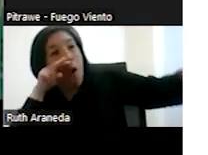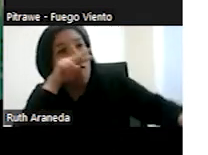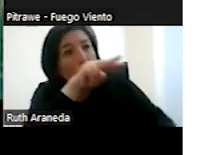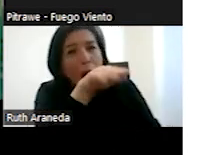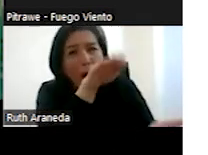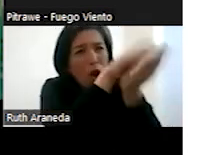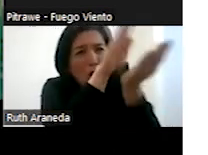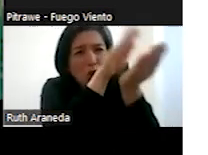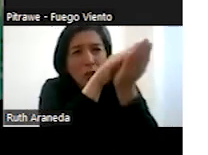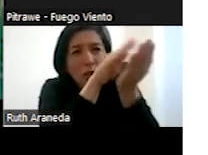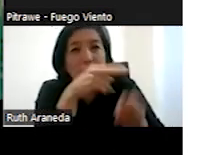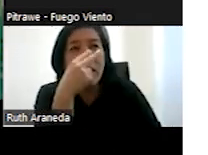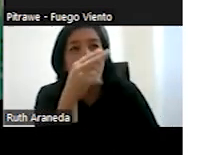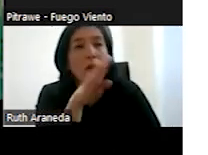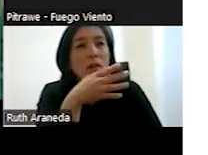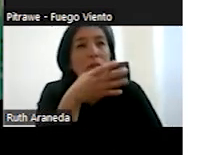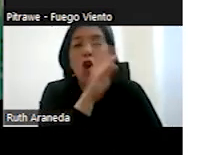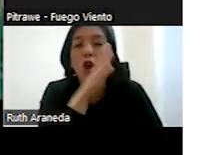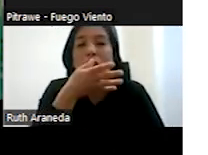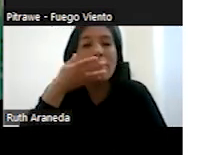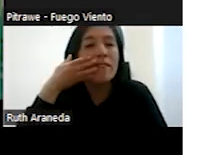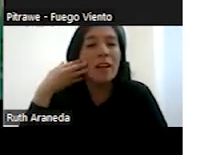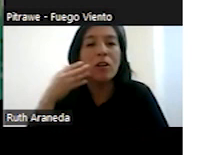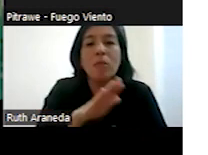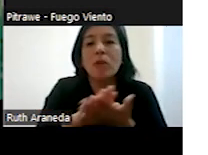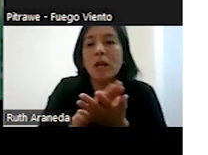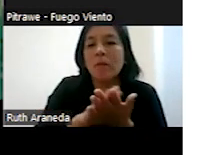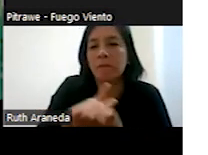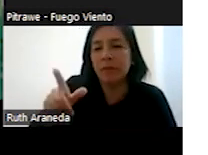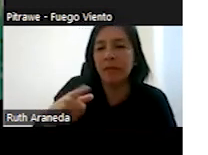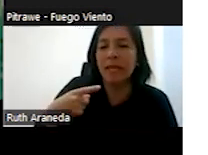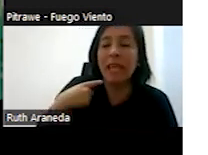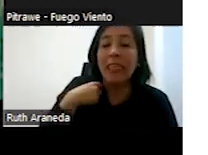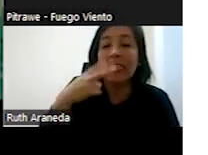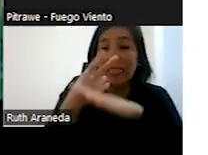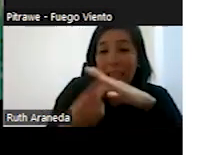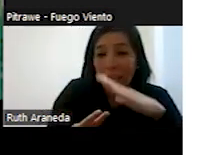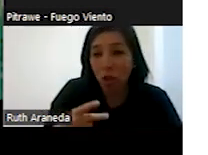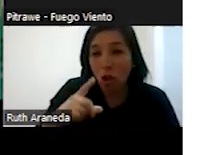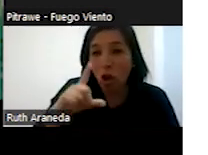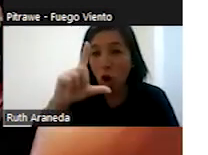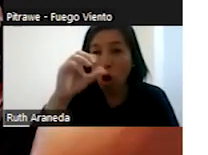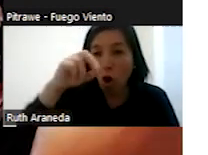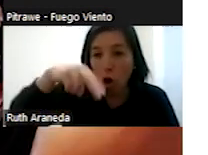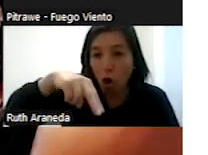Resalta este color blanco, por ejemplo, los conchales de las dunas de Longotoma o los de Ritoque.